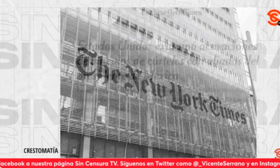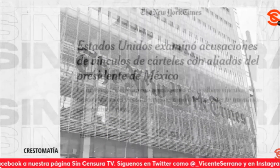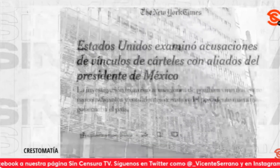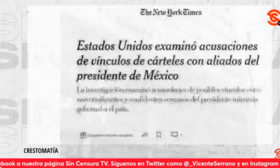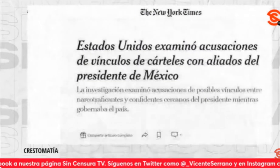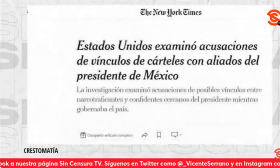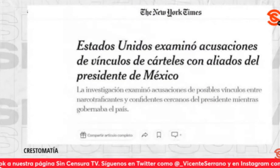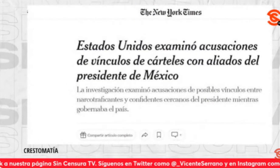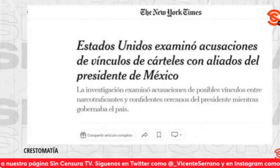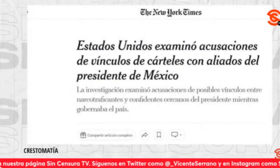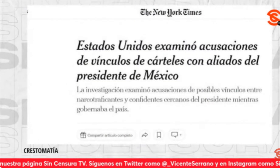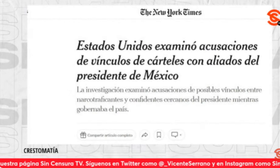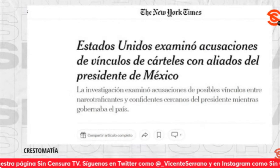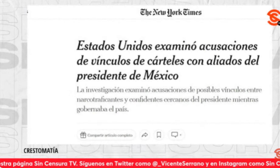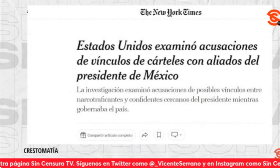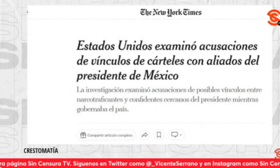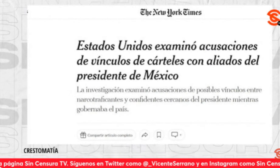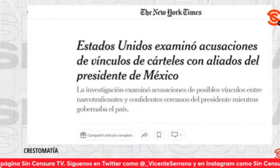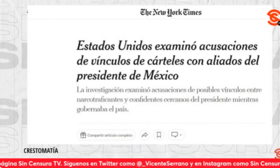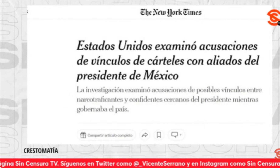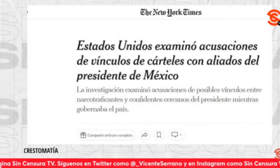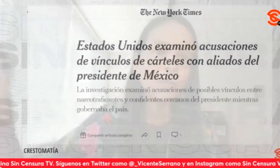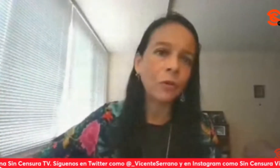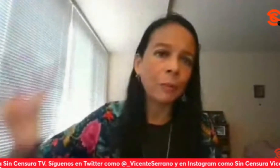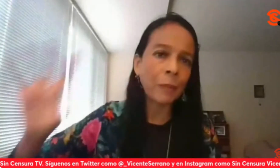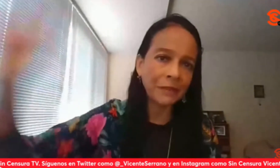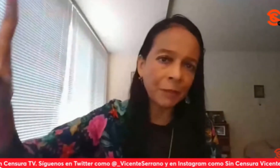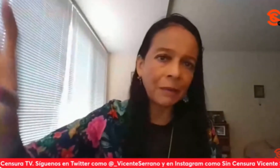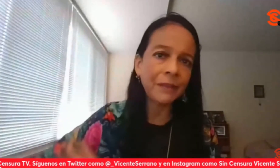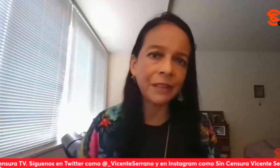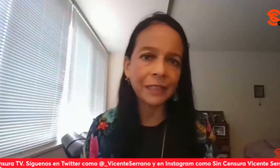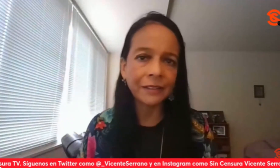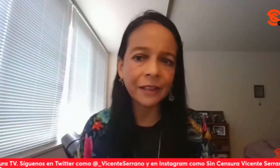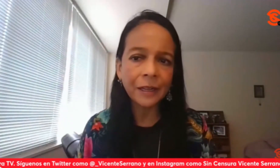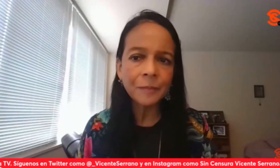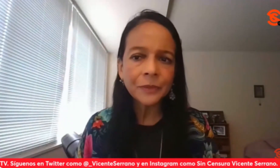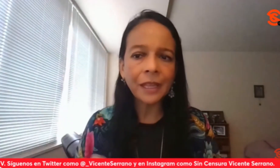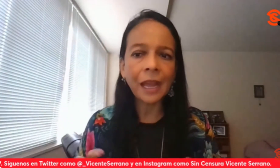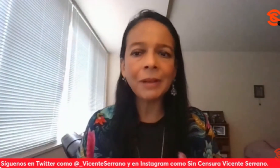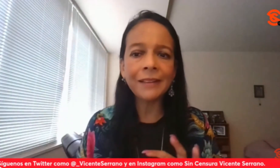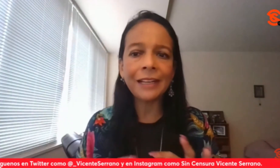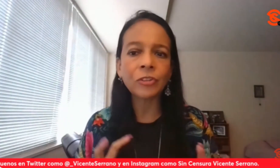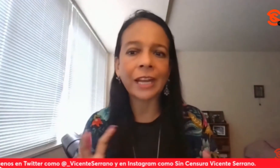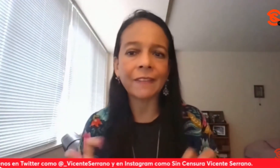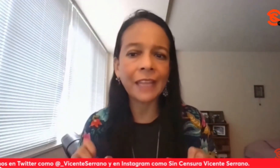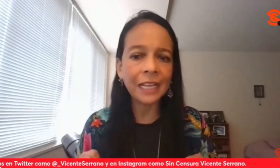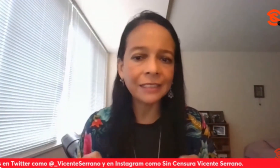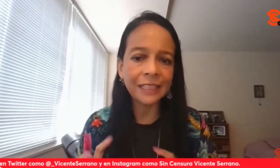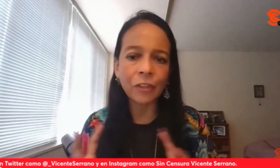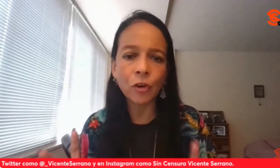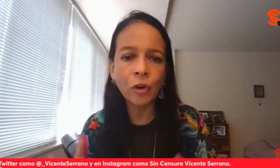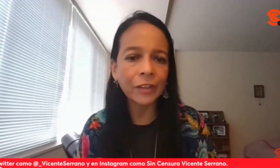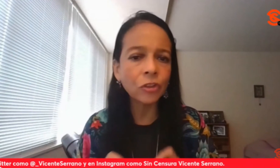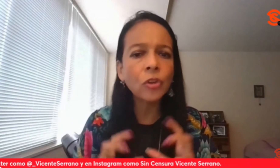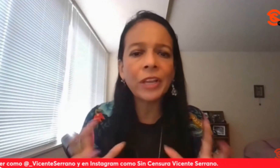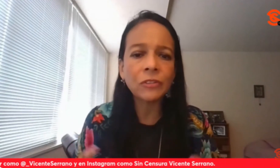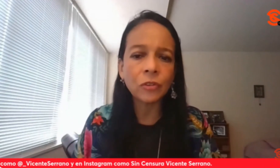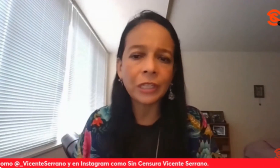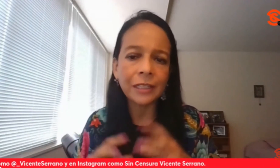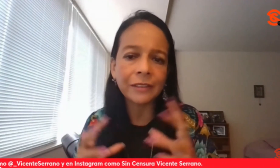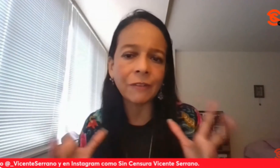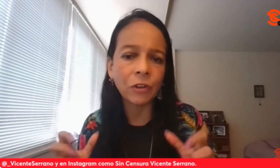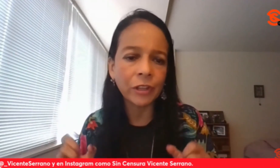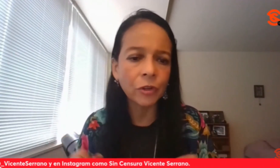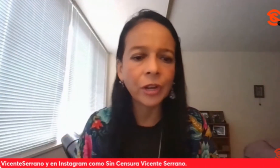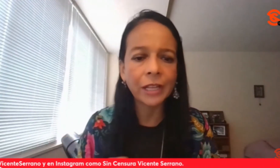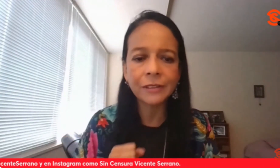principalmente de los Estados Unidos y obviamente de diferentes partes de Europa, principalmente de Inglaterra, hablan de los carteles, de la droga, todo esto,